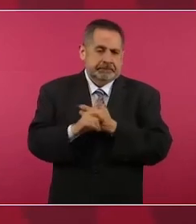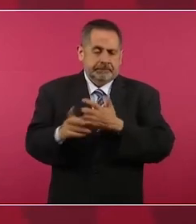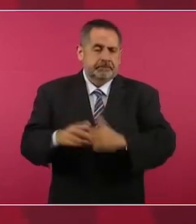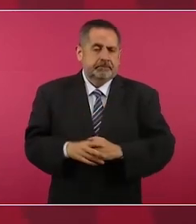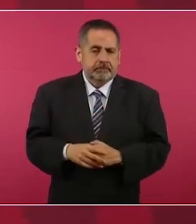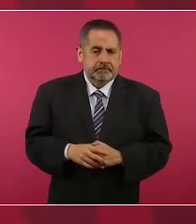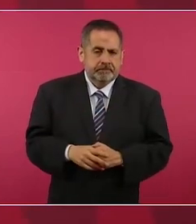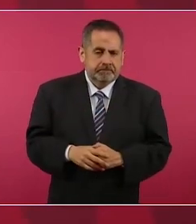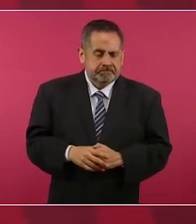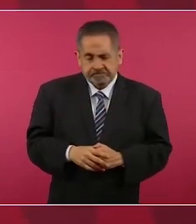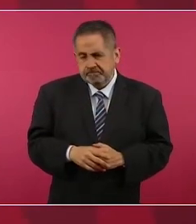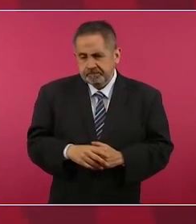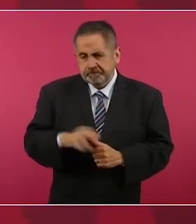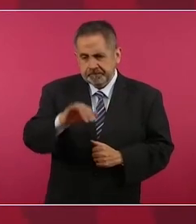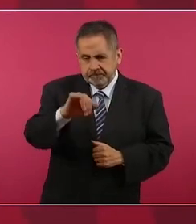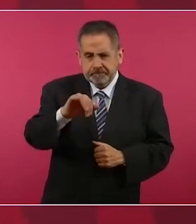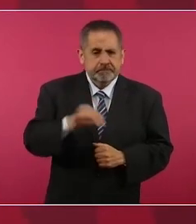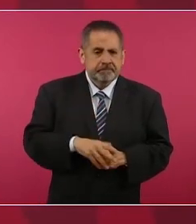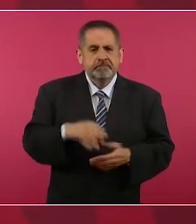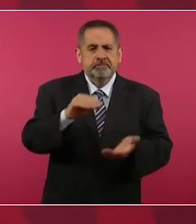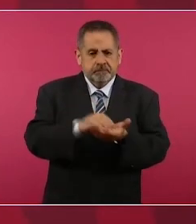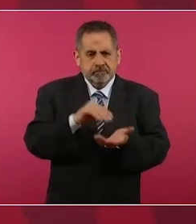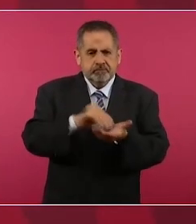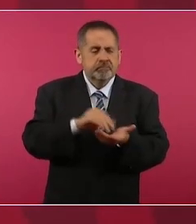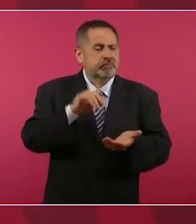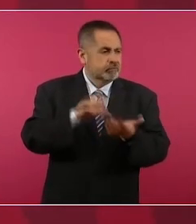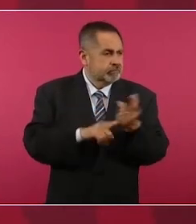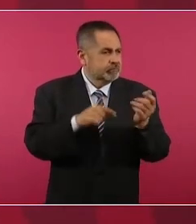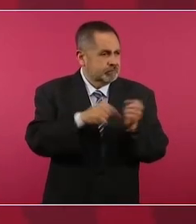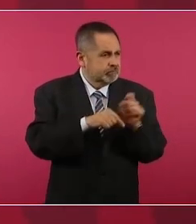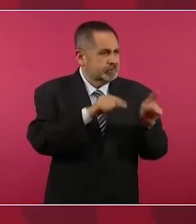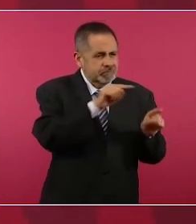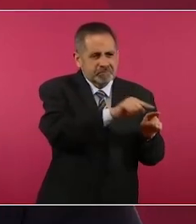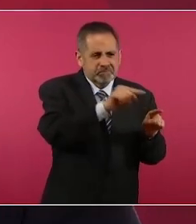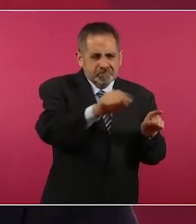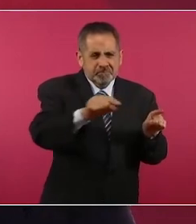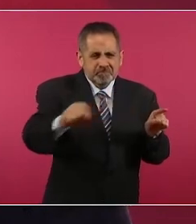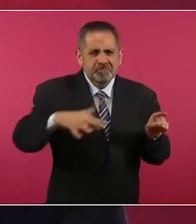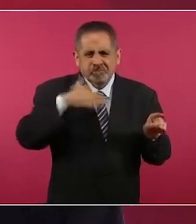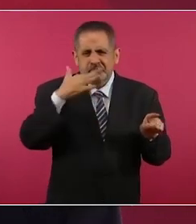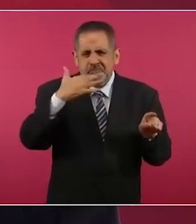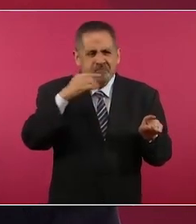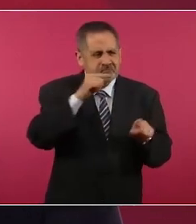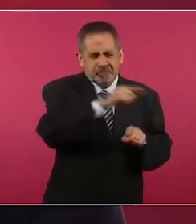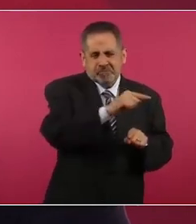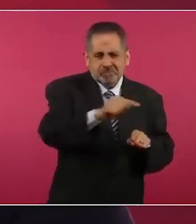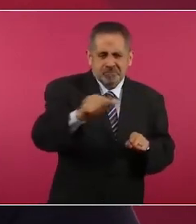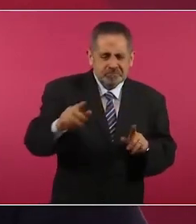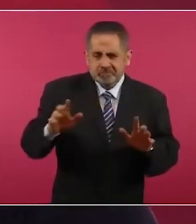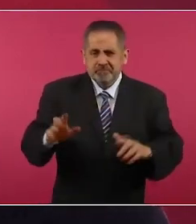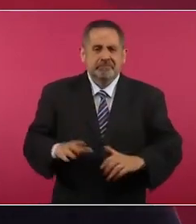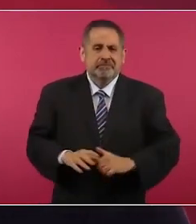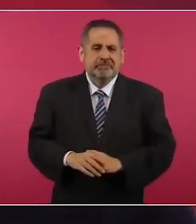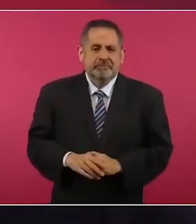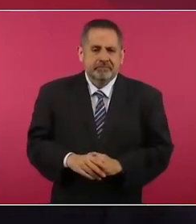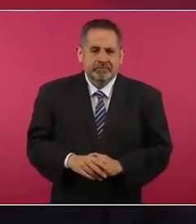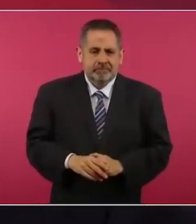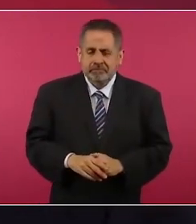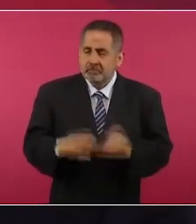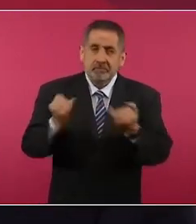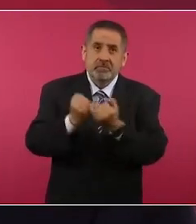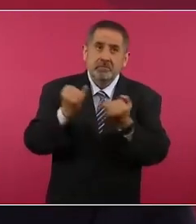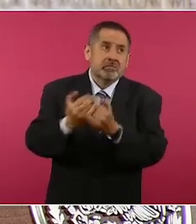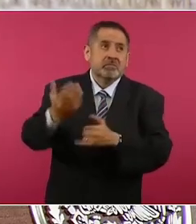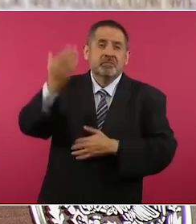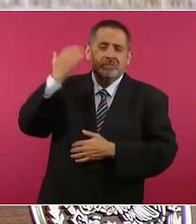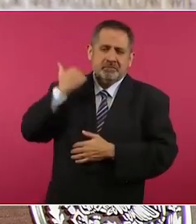Y sí, continúa habiendo corrupción, pero ya no es lo mismo.